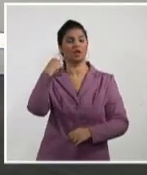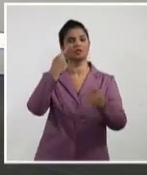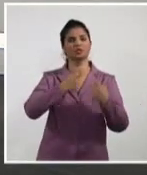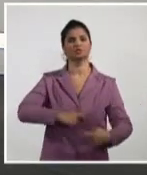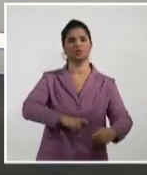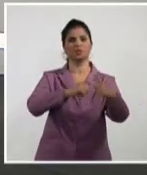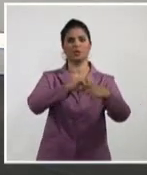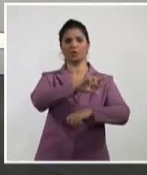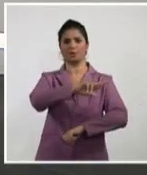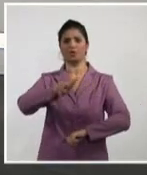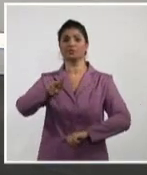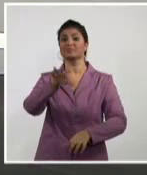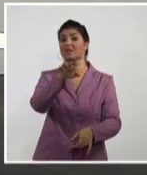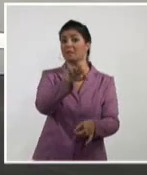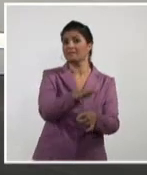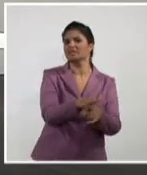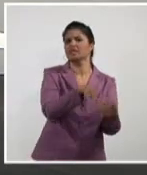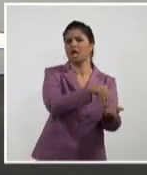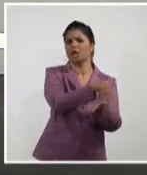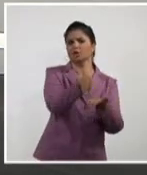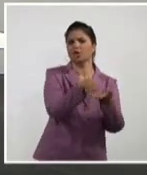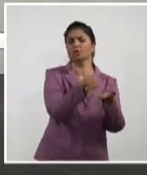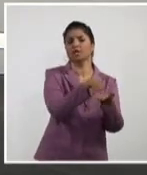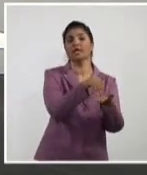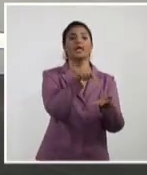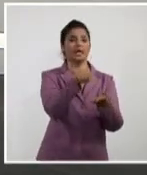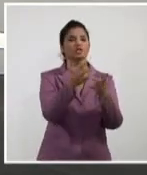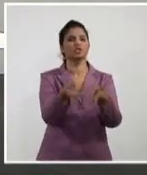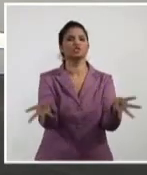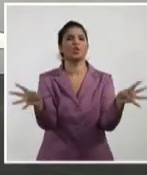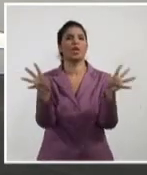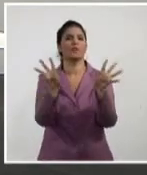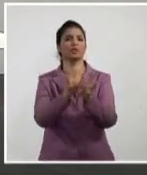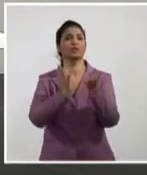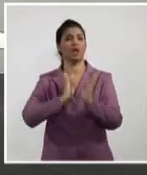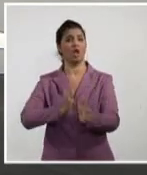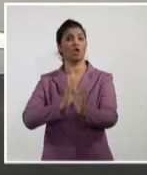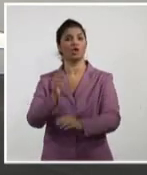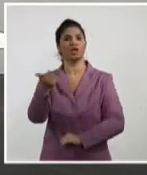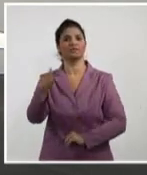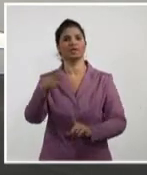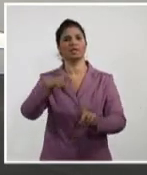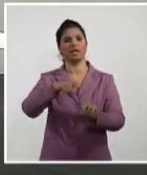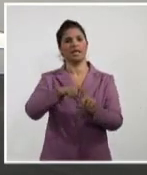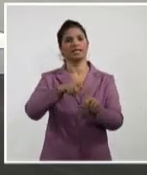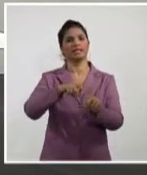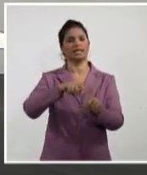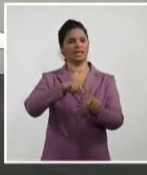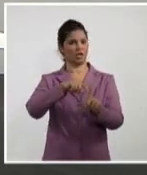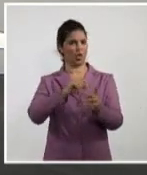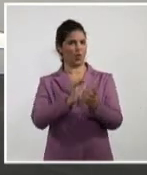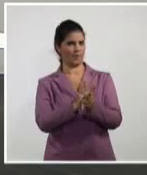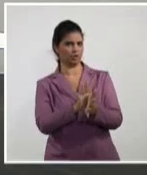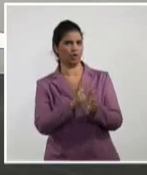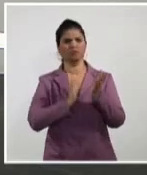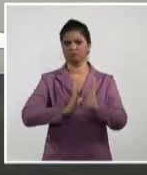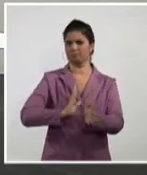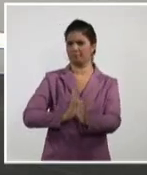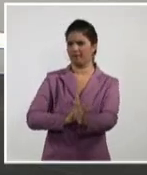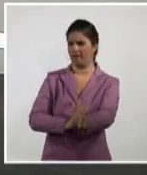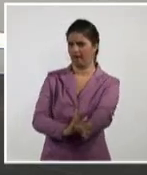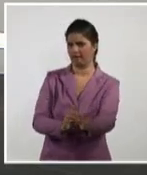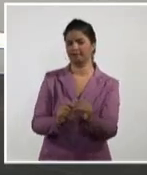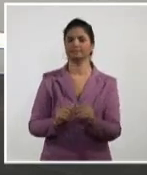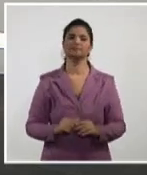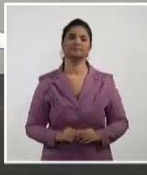La arrancada y meta será en el parqueo de la Ciudad Deportiva y la distancia será de 10 kilómetros. Los andarines utilizarán su dorsal de Maravana